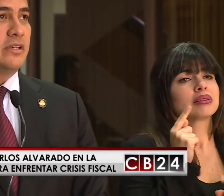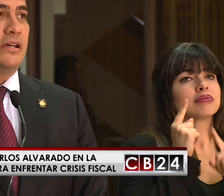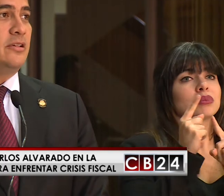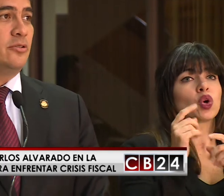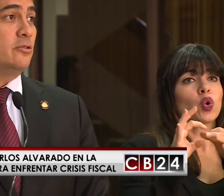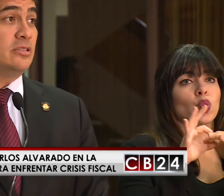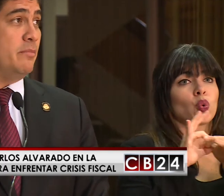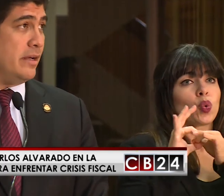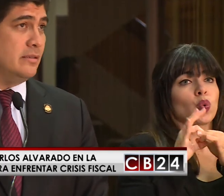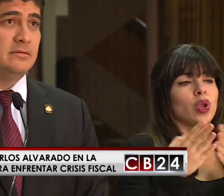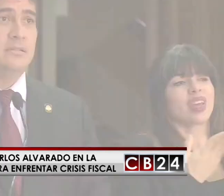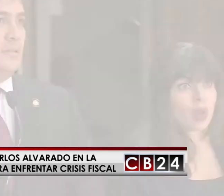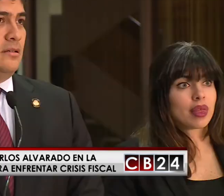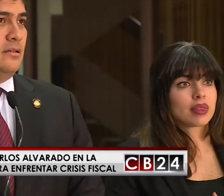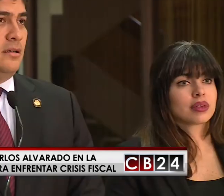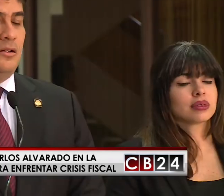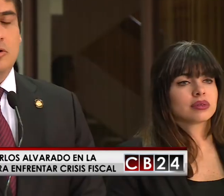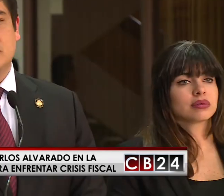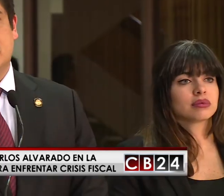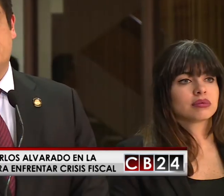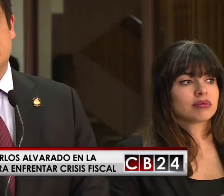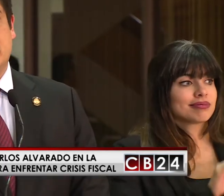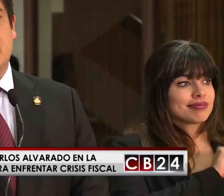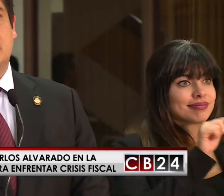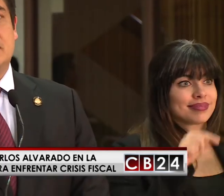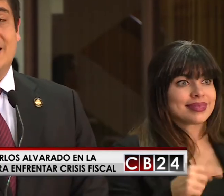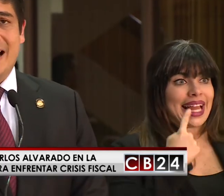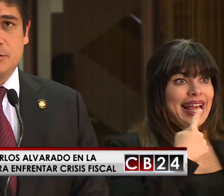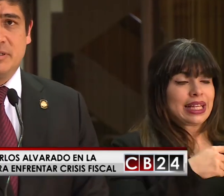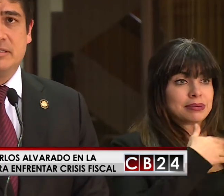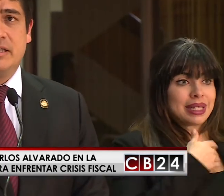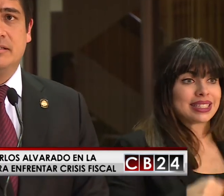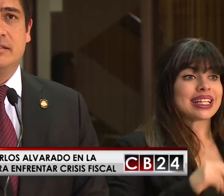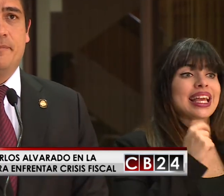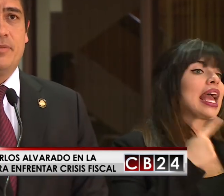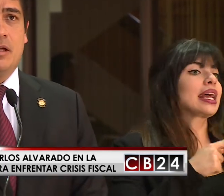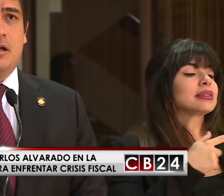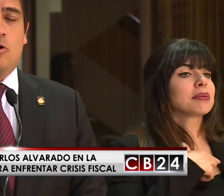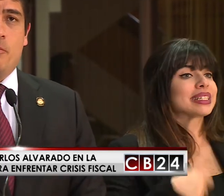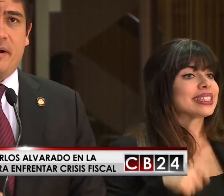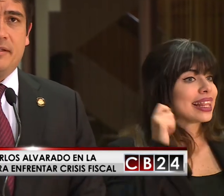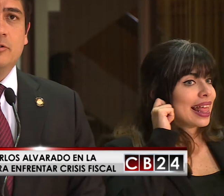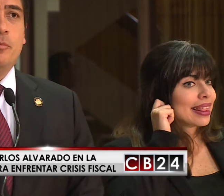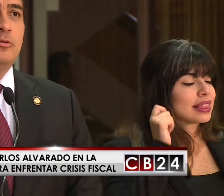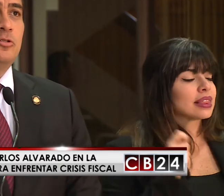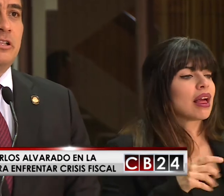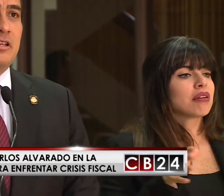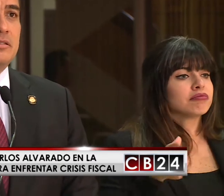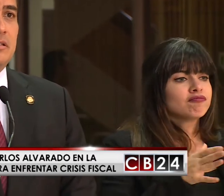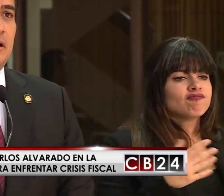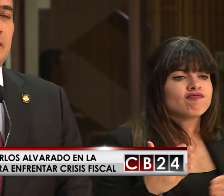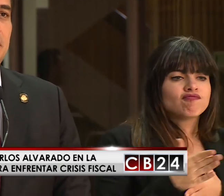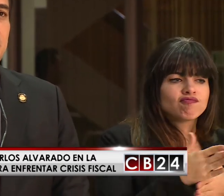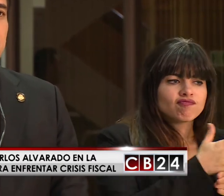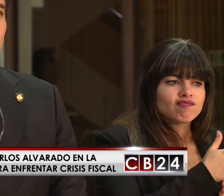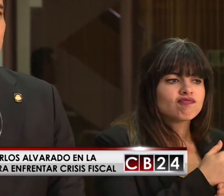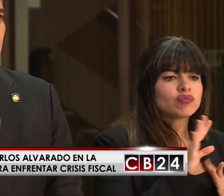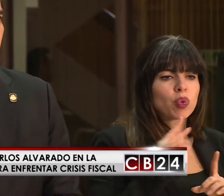nos une que aquello que nos separa. Los expresidentes y la expresidenta compartiendo puntos de